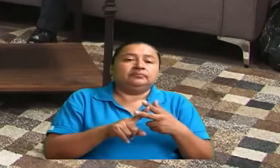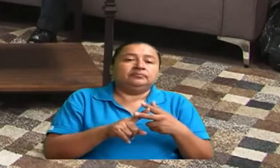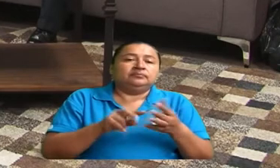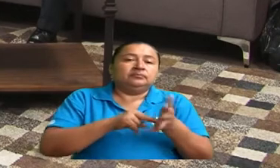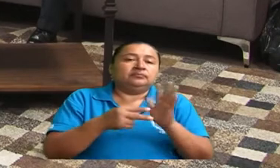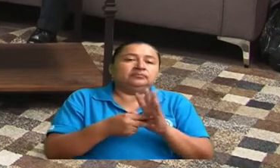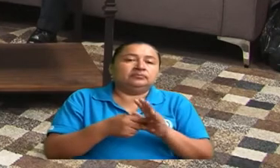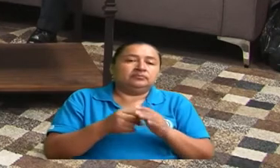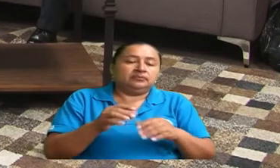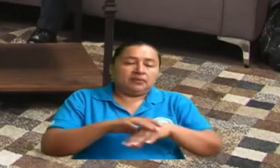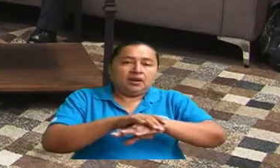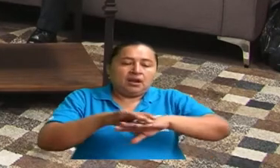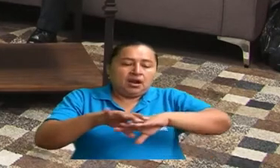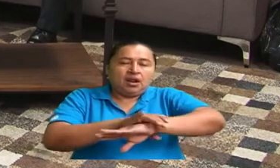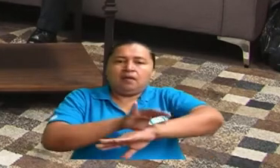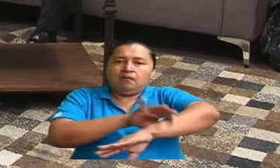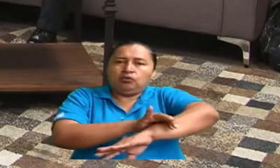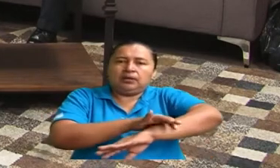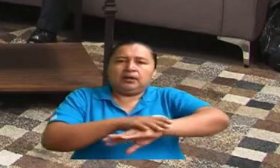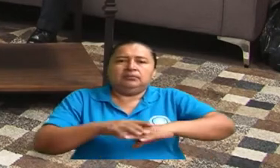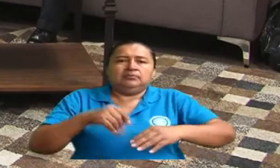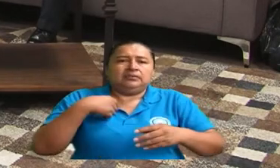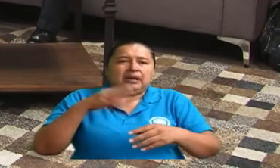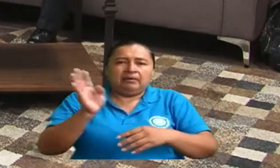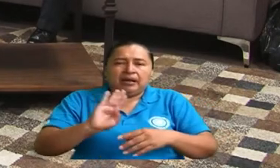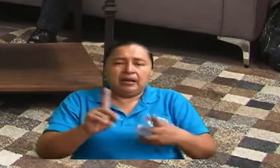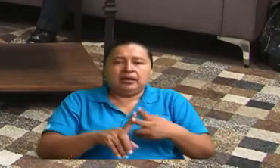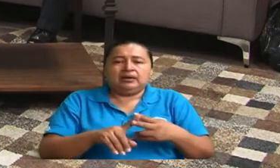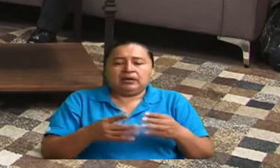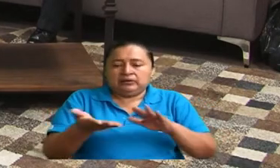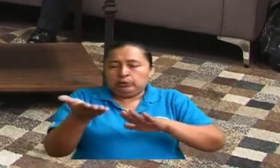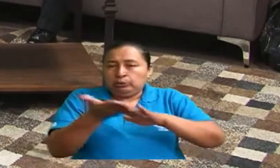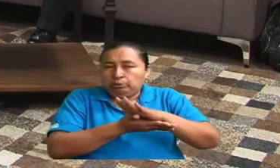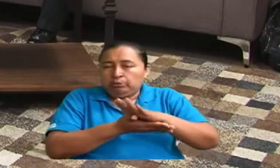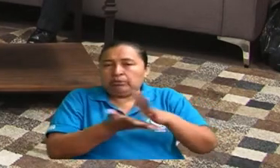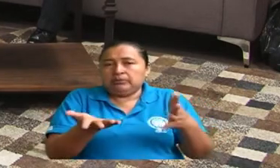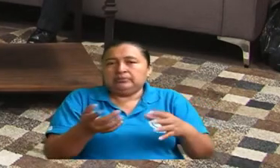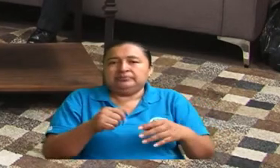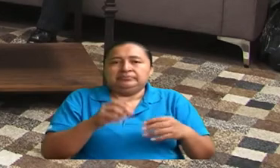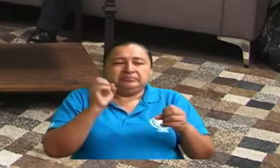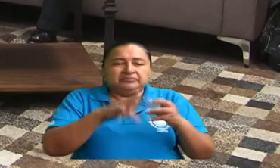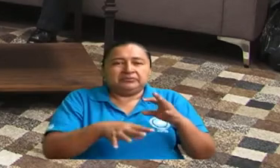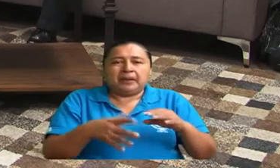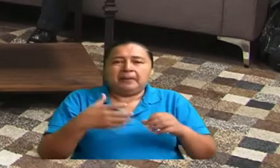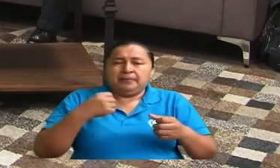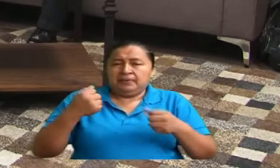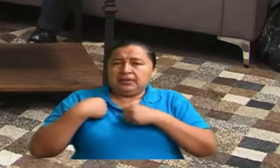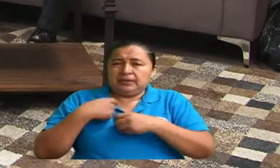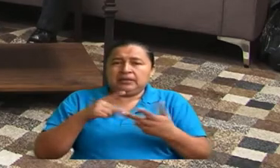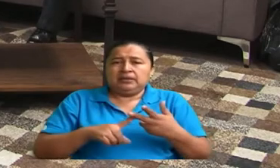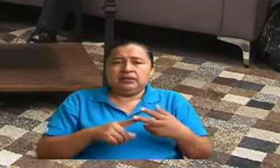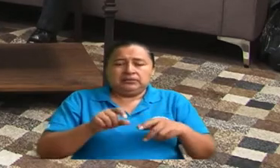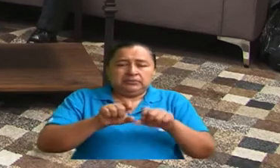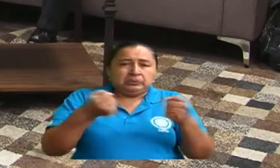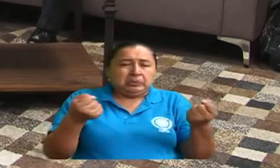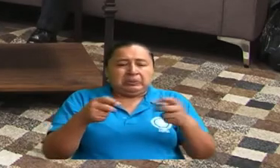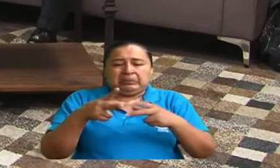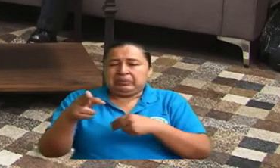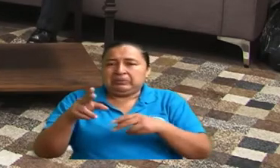significa la bota campesina? Pues, la bota blanca, la suela de la bota militar, los tucos de